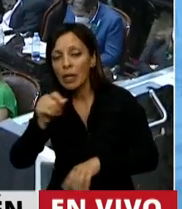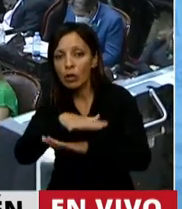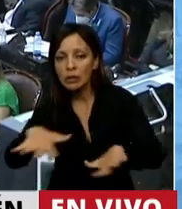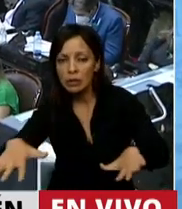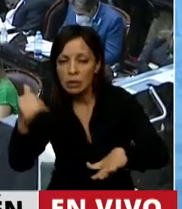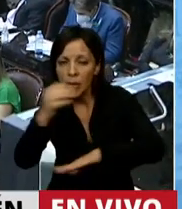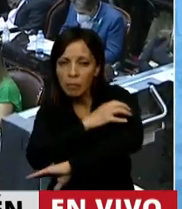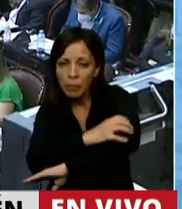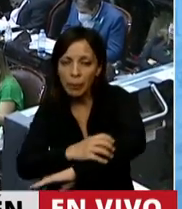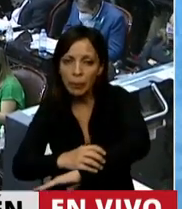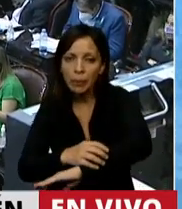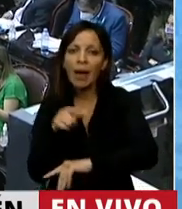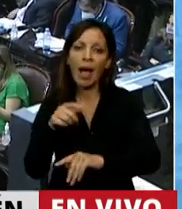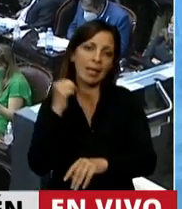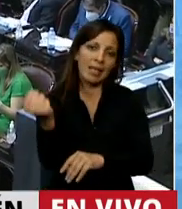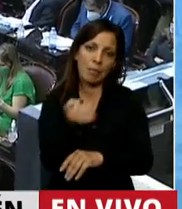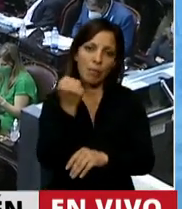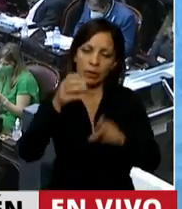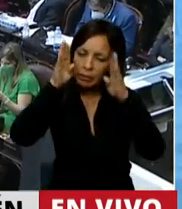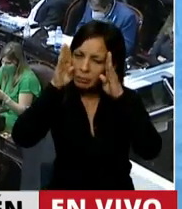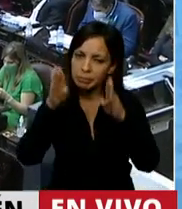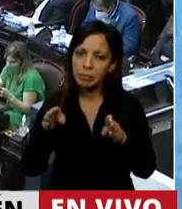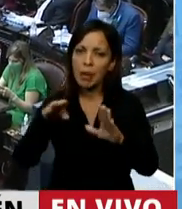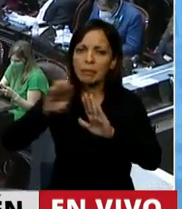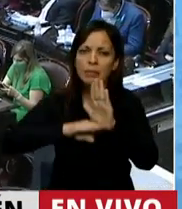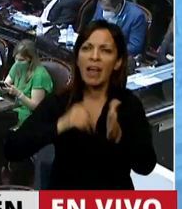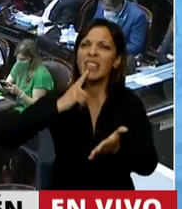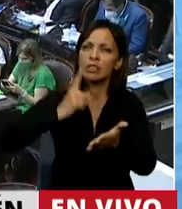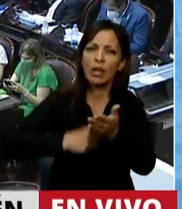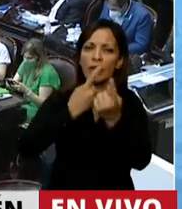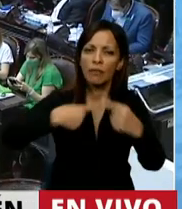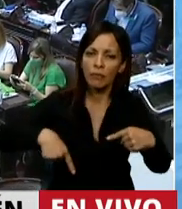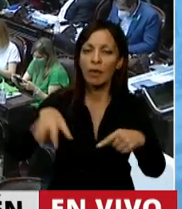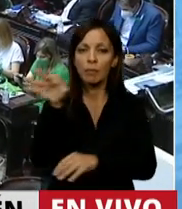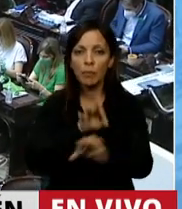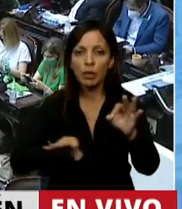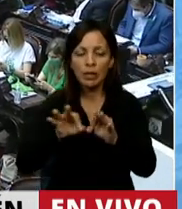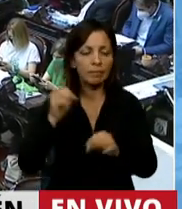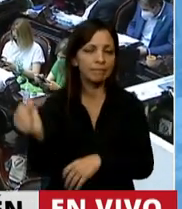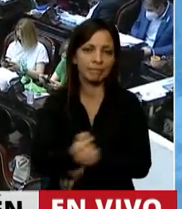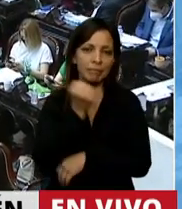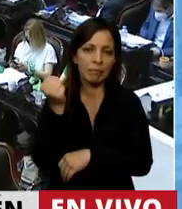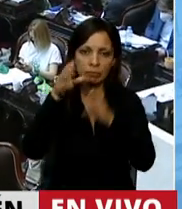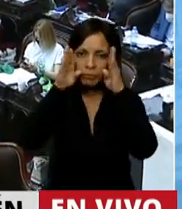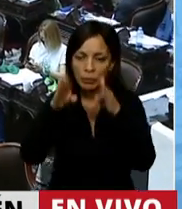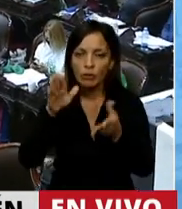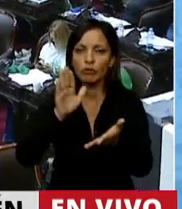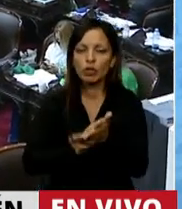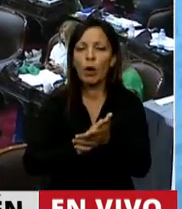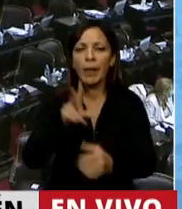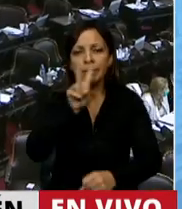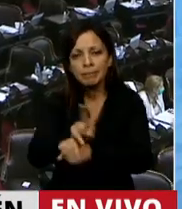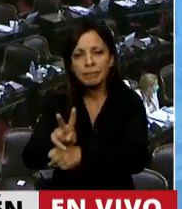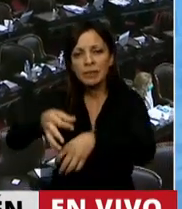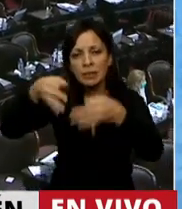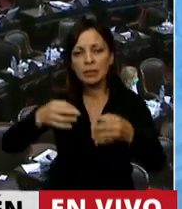son pobres, se vuelven fundamentales todas las medidas que este proyecto toma respecto de la seguridad social, tomando a